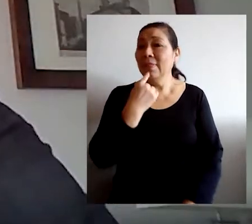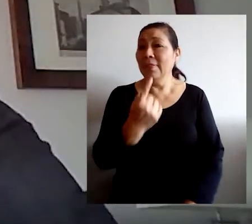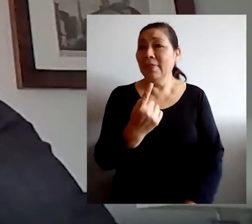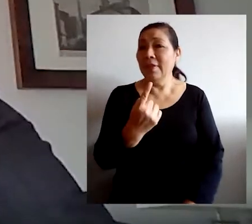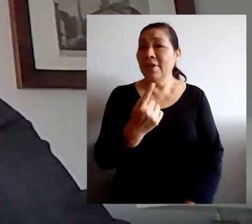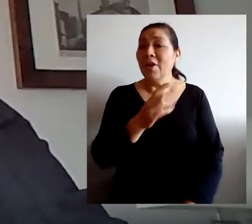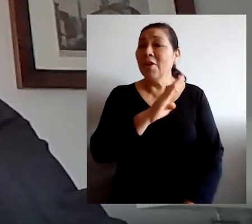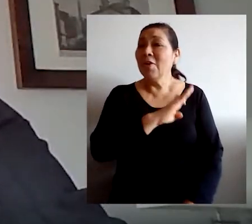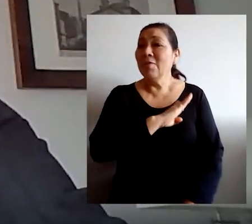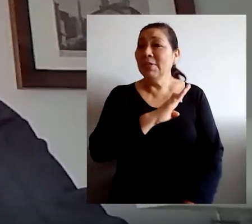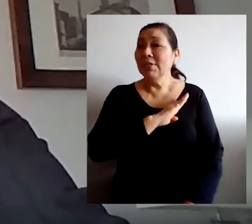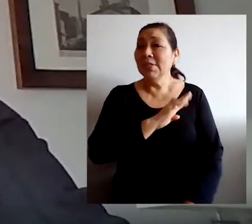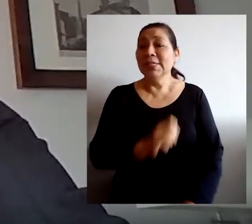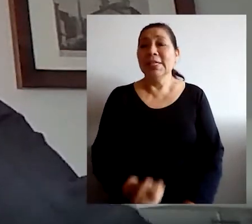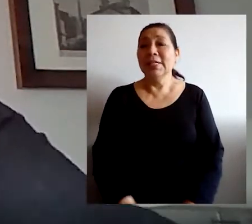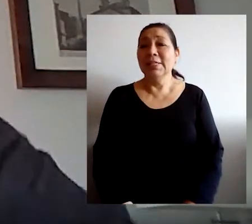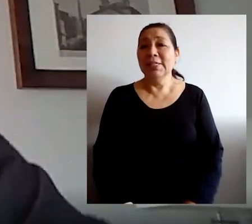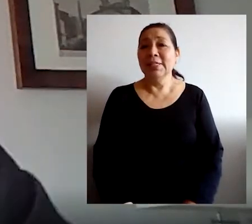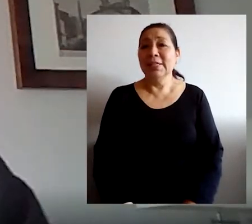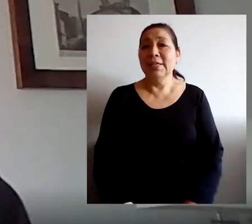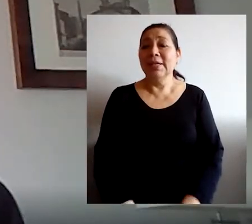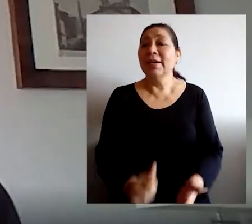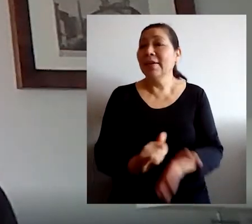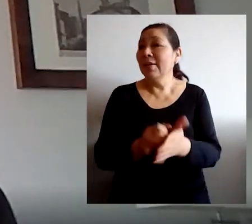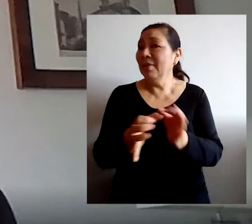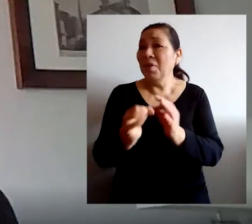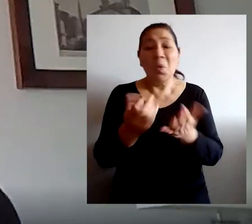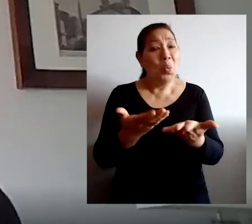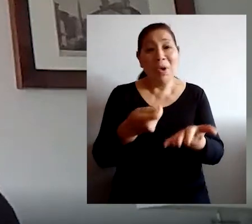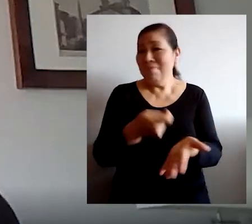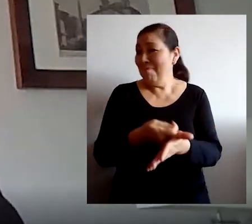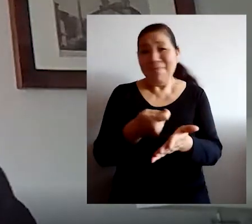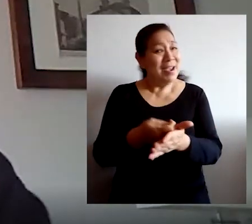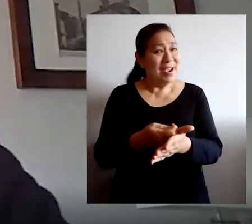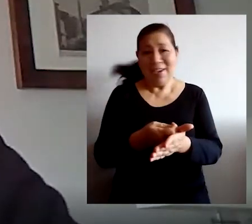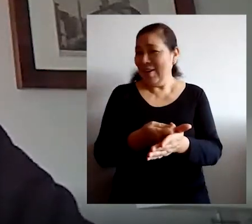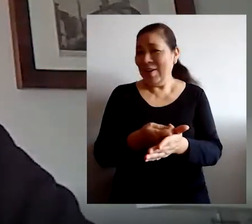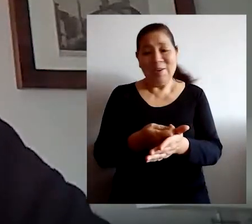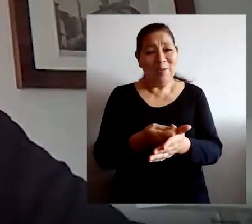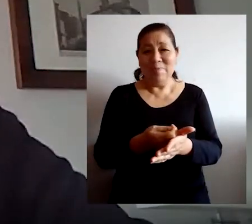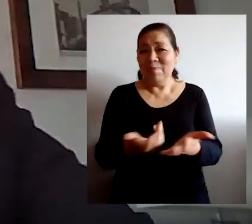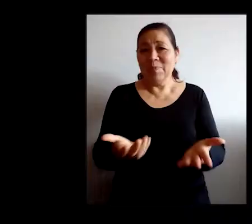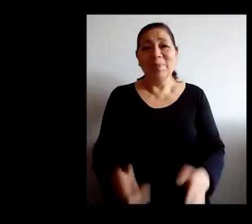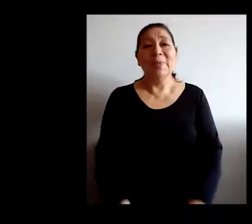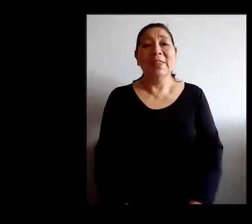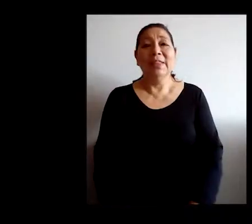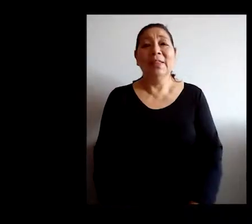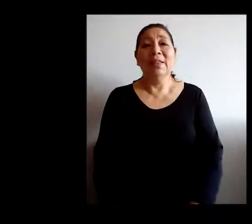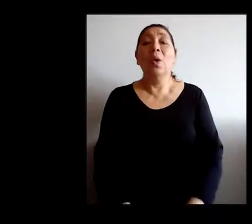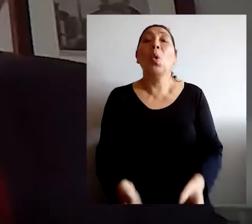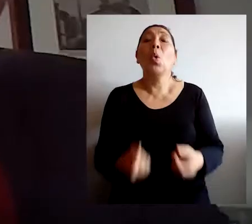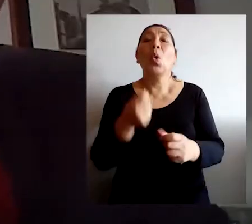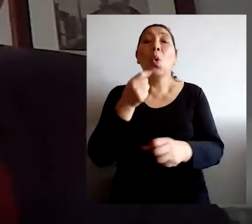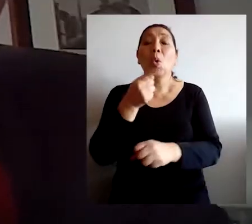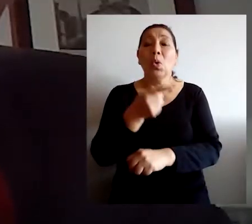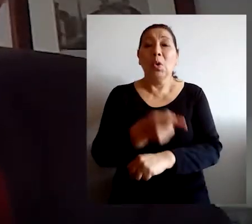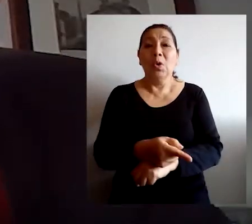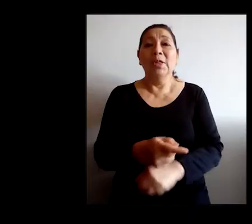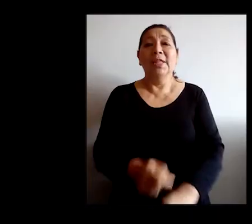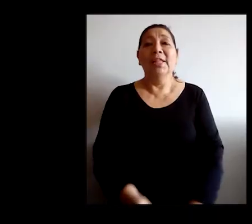expresión confiscación, que implica que no hay pago, y en contra de